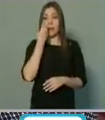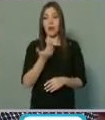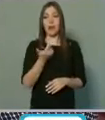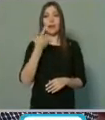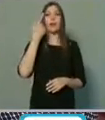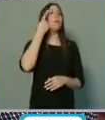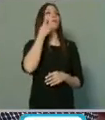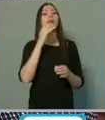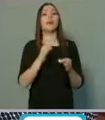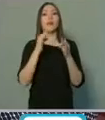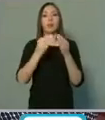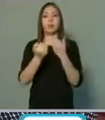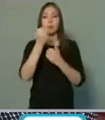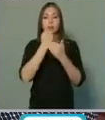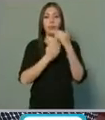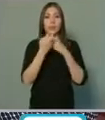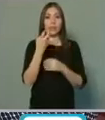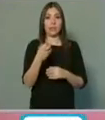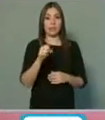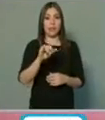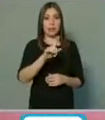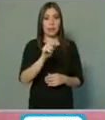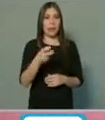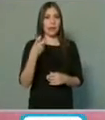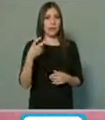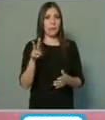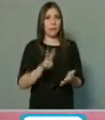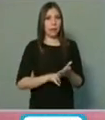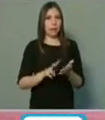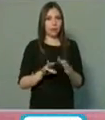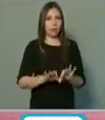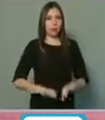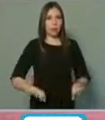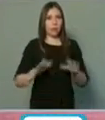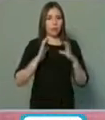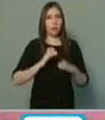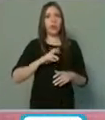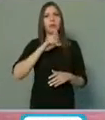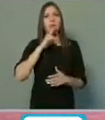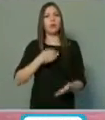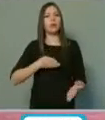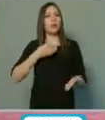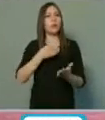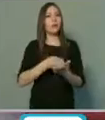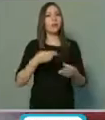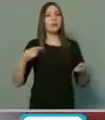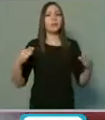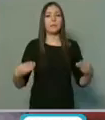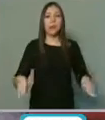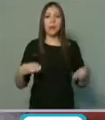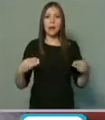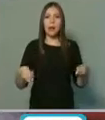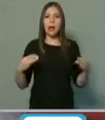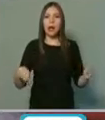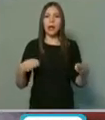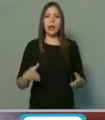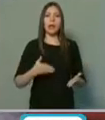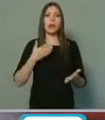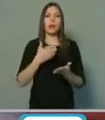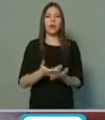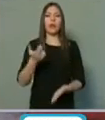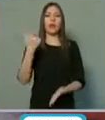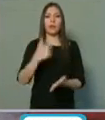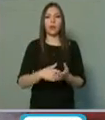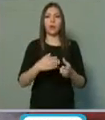el consumo de estas semillas, que van a tener gran valor, pues yo les sugiero que vayan con la marchanta, que vayan, ¿sí me explico? Al mercado, que la